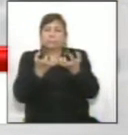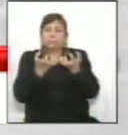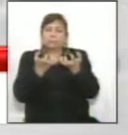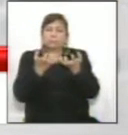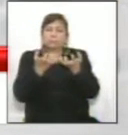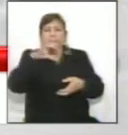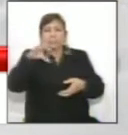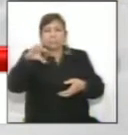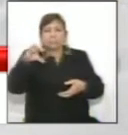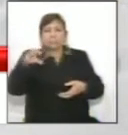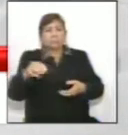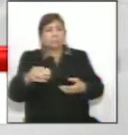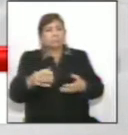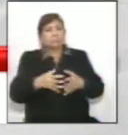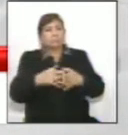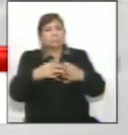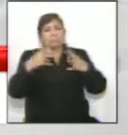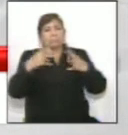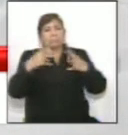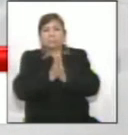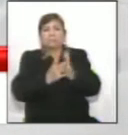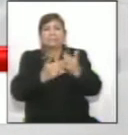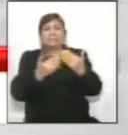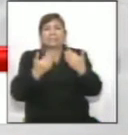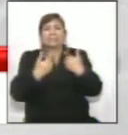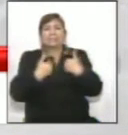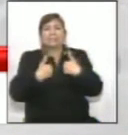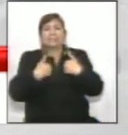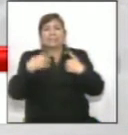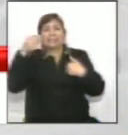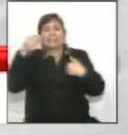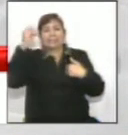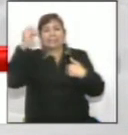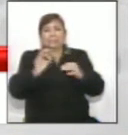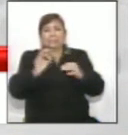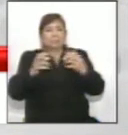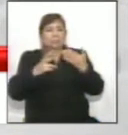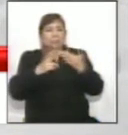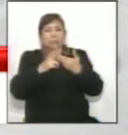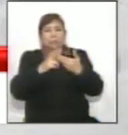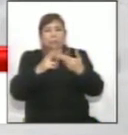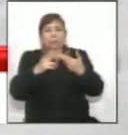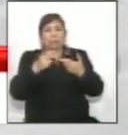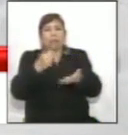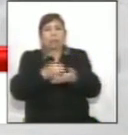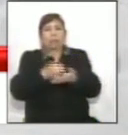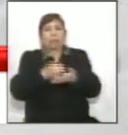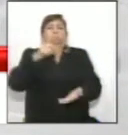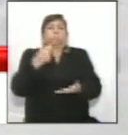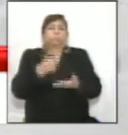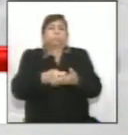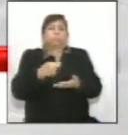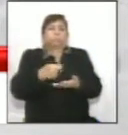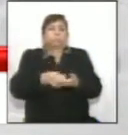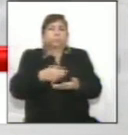pero mayor es el anhelo de tener electricidad sin cortes o cobros abusivos por este pésimo